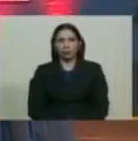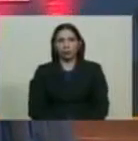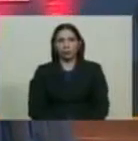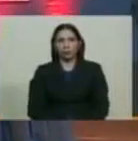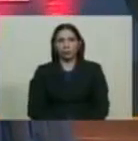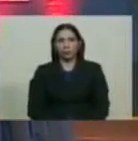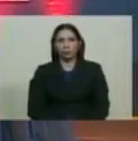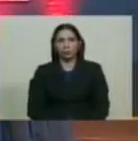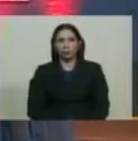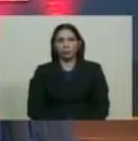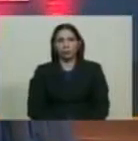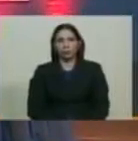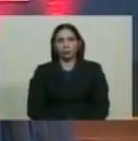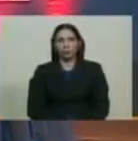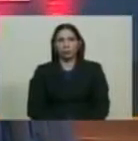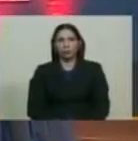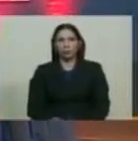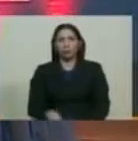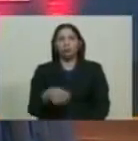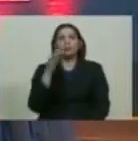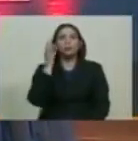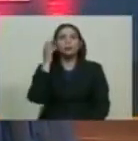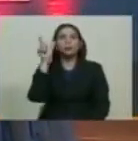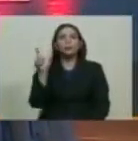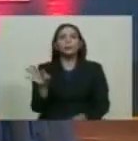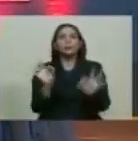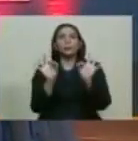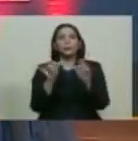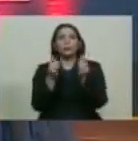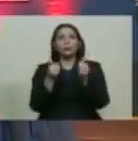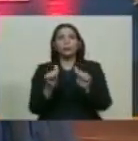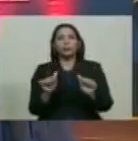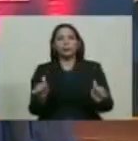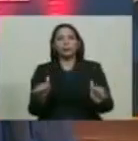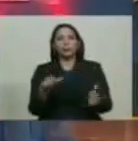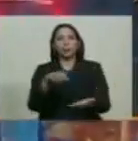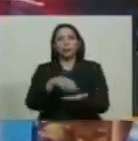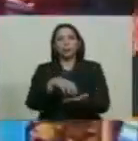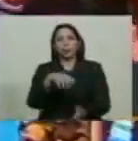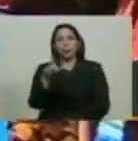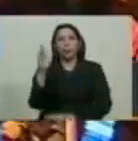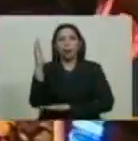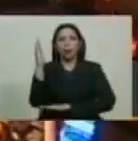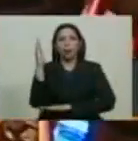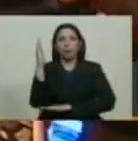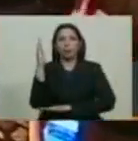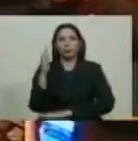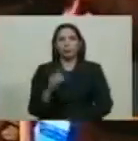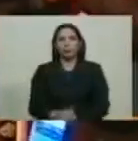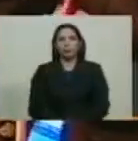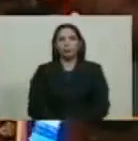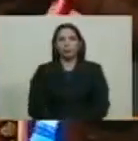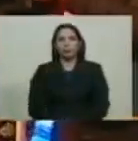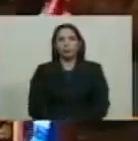Frangelis Lalesca Vázquez Ramírez, especialidad Arte del Estado Lara.